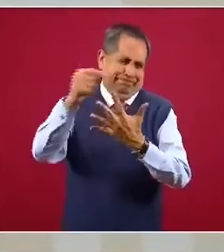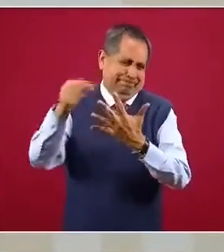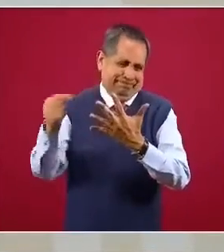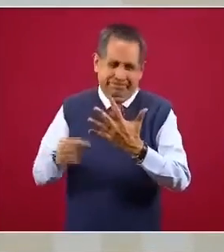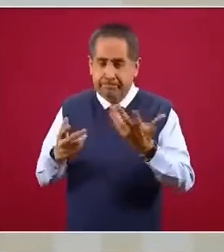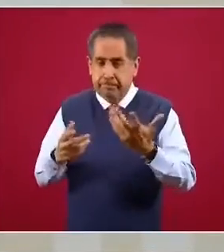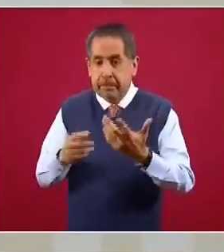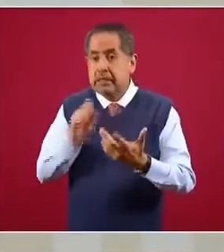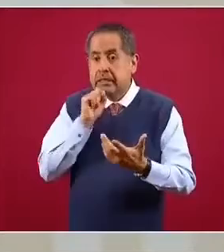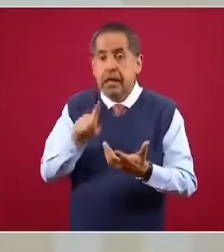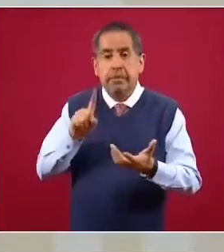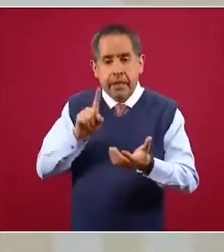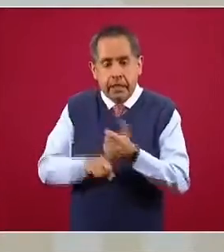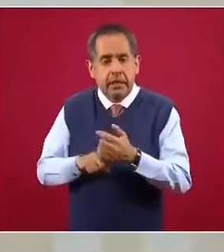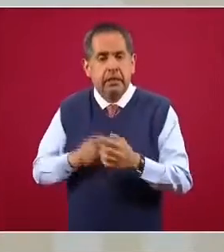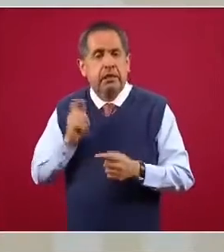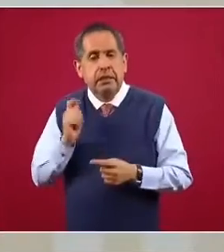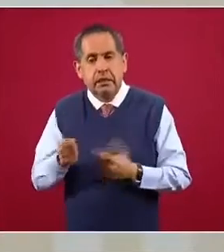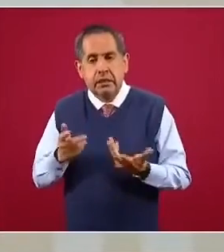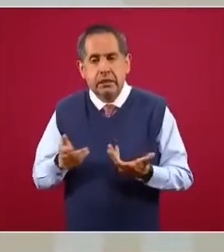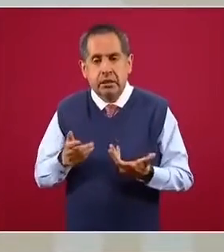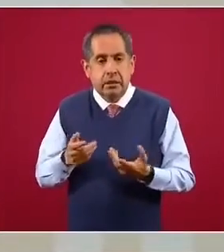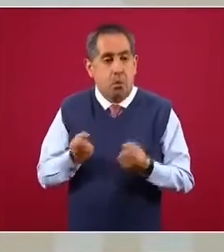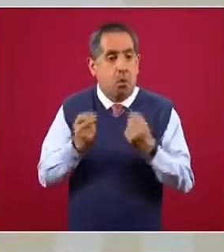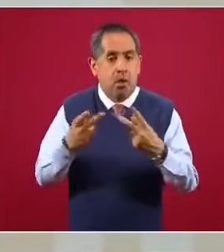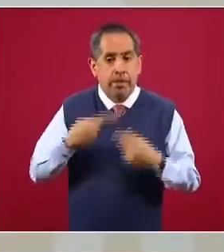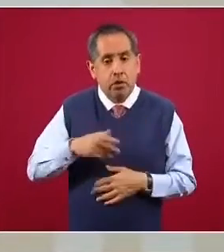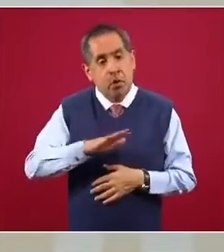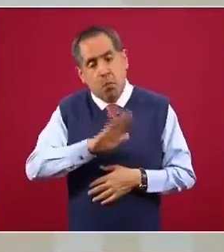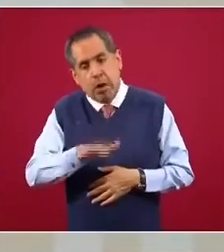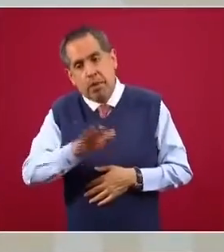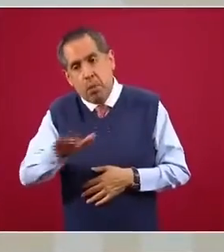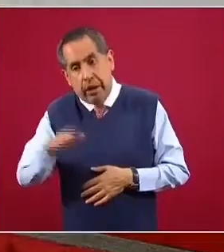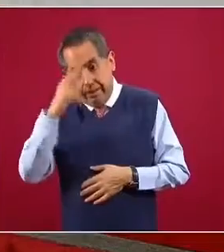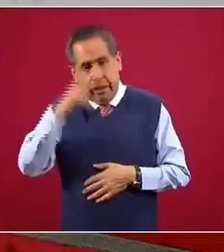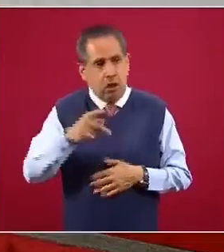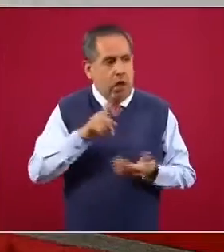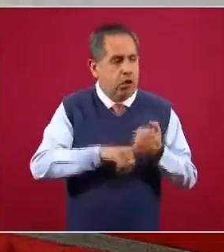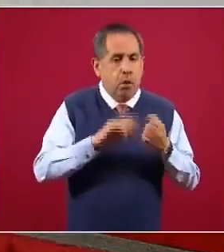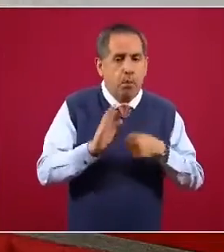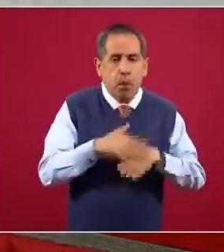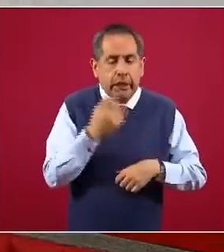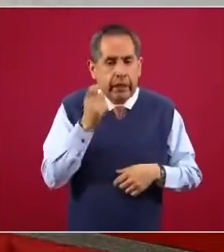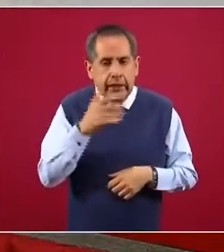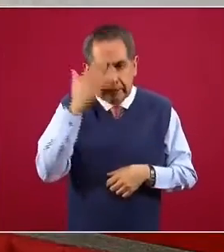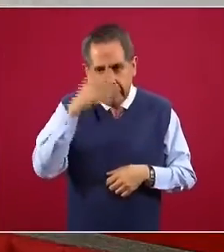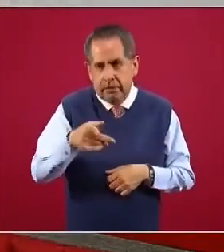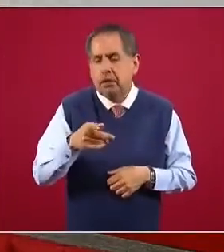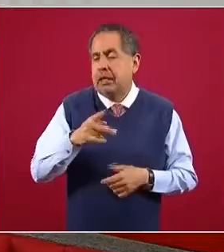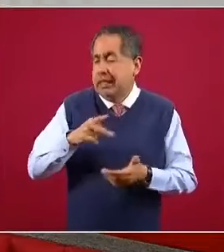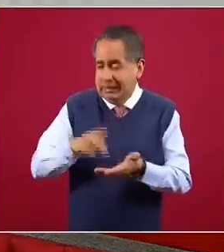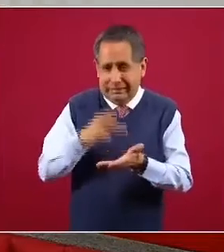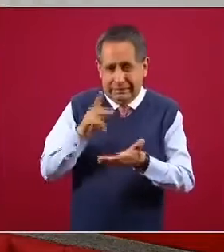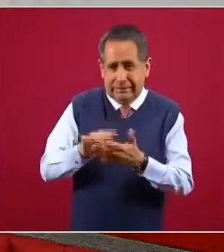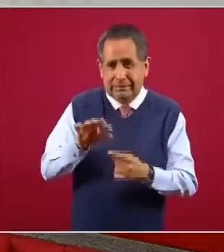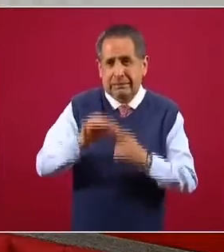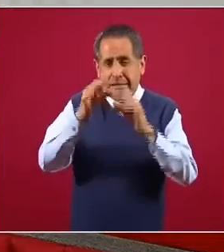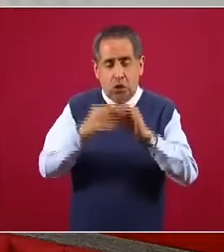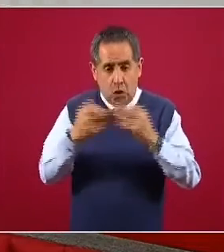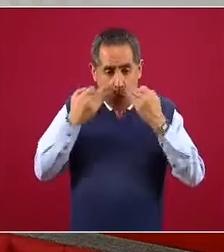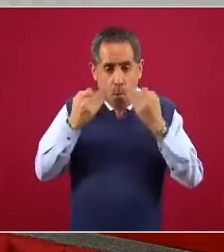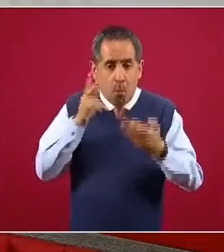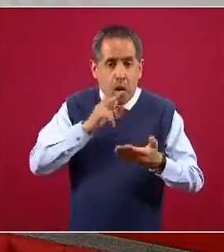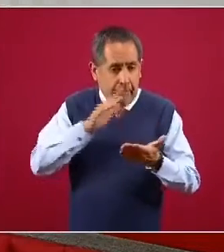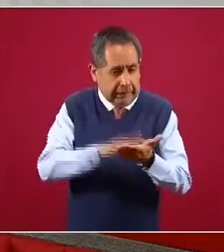componentes, incluyendo los determinantes de la mortalidad en México, que han sido destacados con base en la